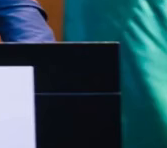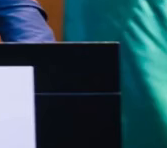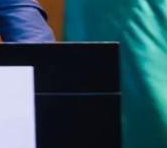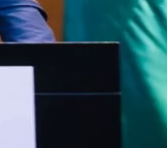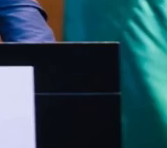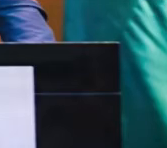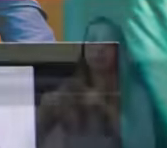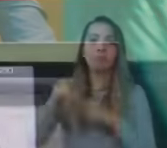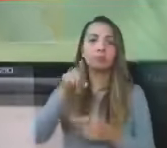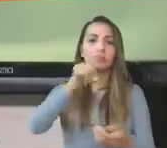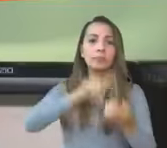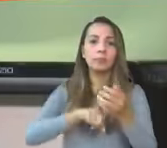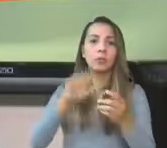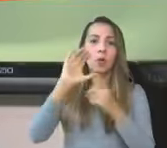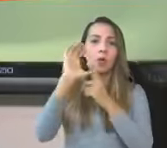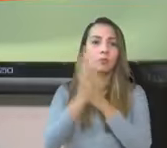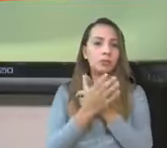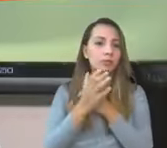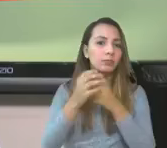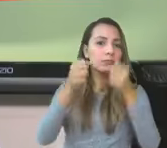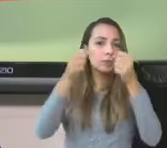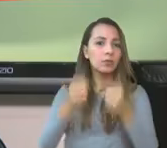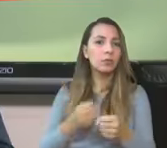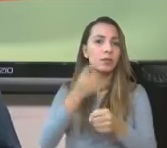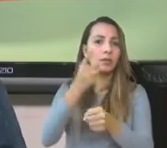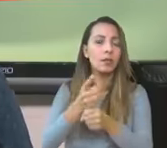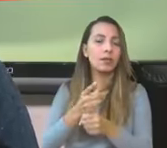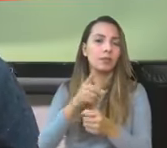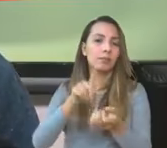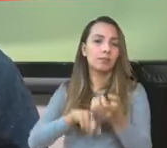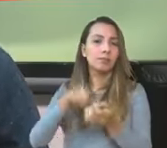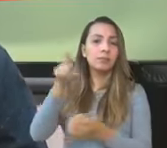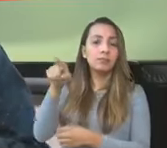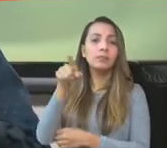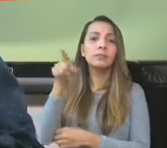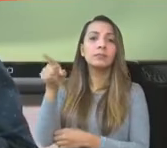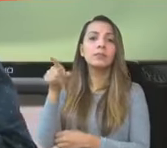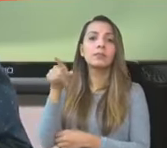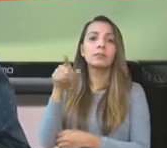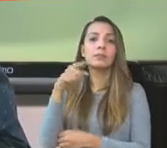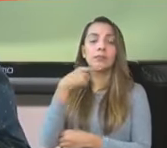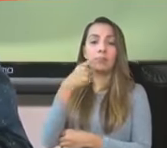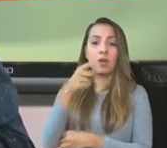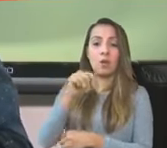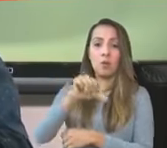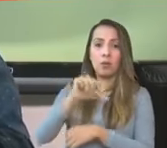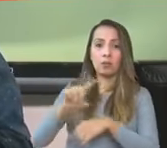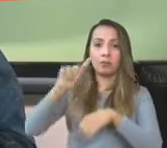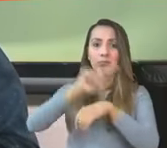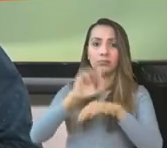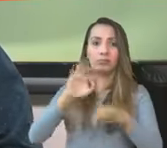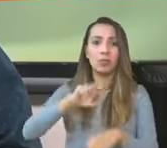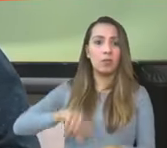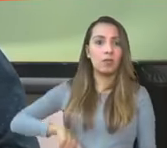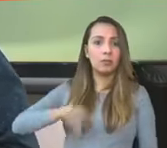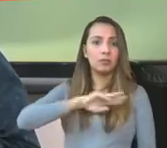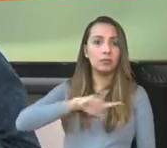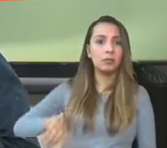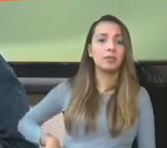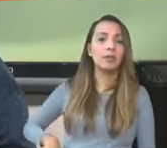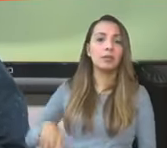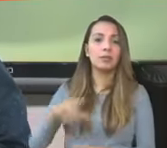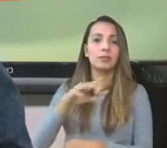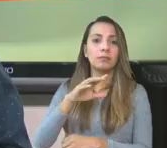Comisión de Seguridad en el Congreso de la Unión, señaló que este día que el gobierno municipal de Ensenada se